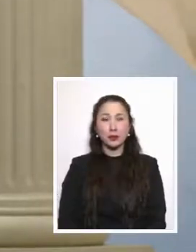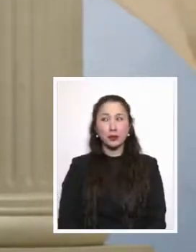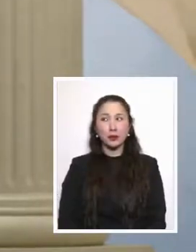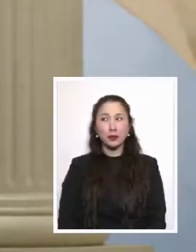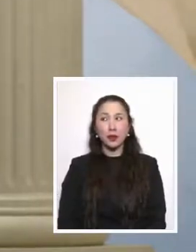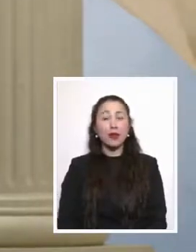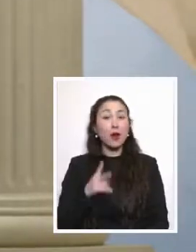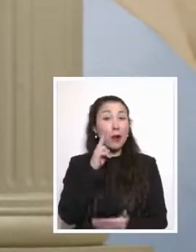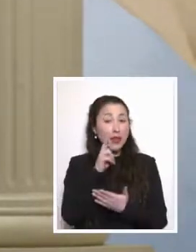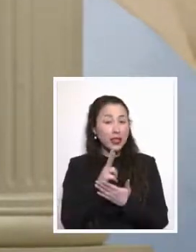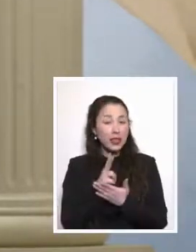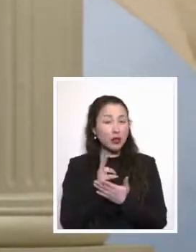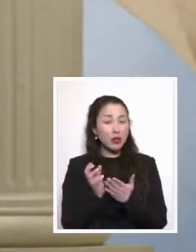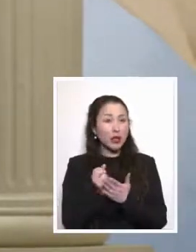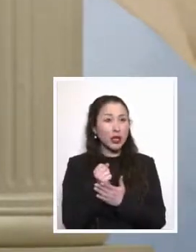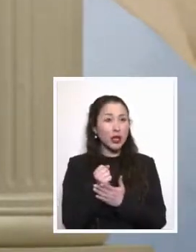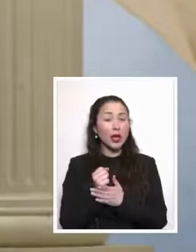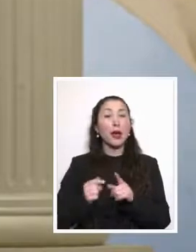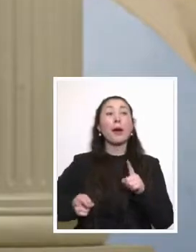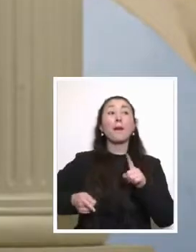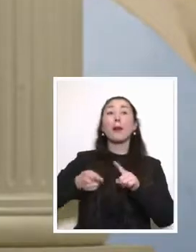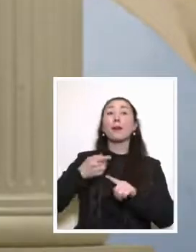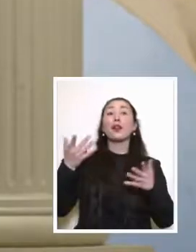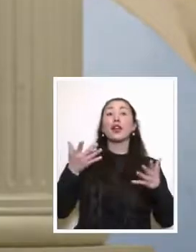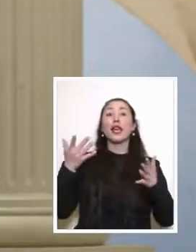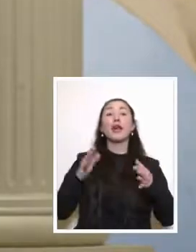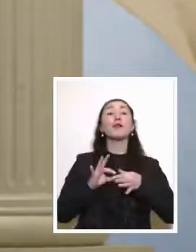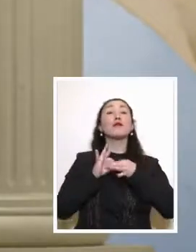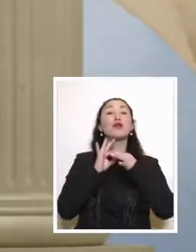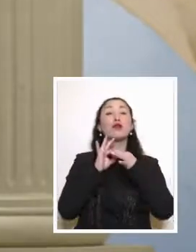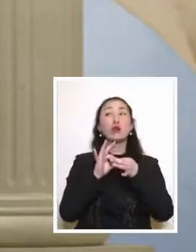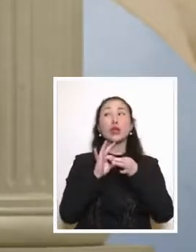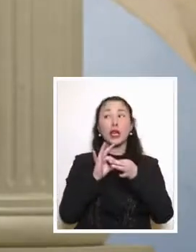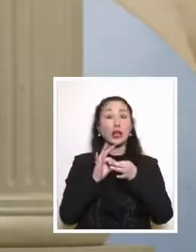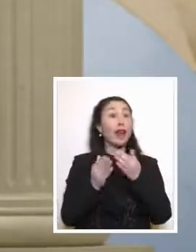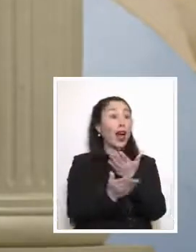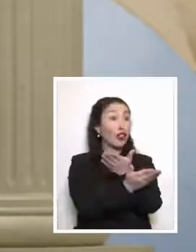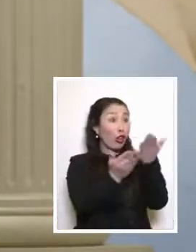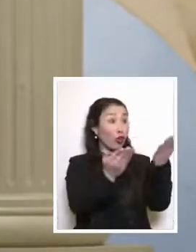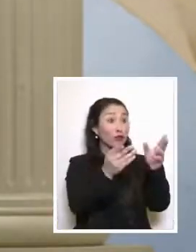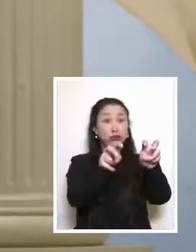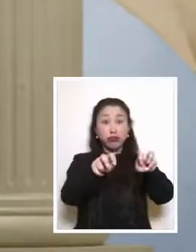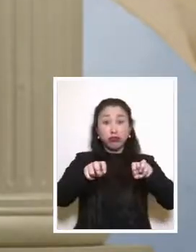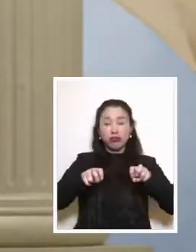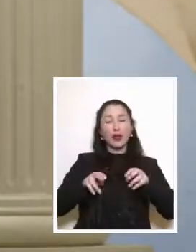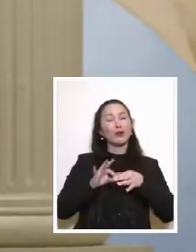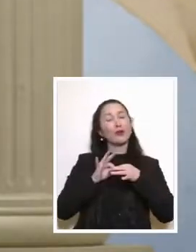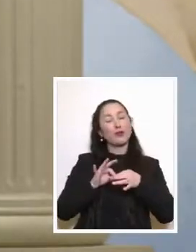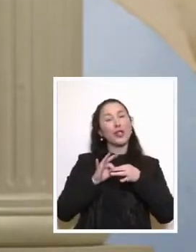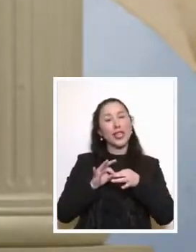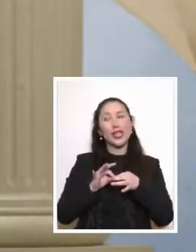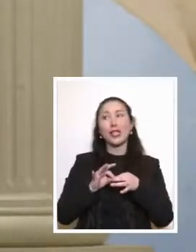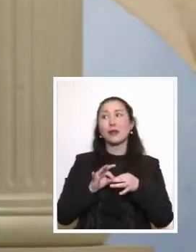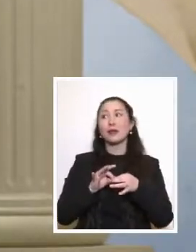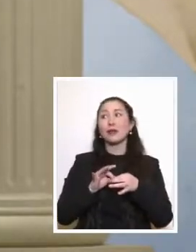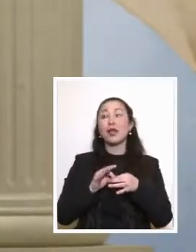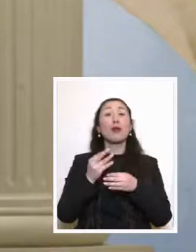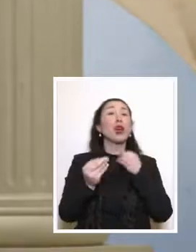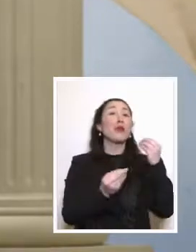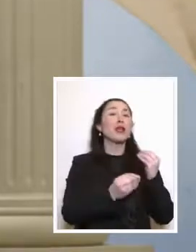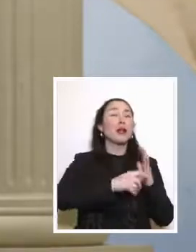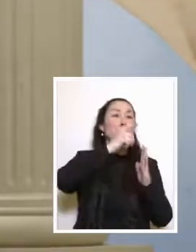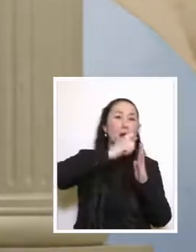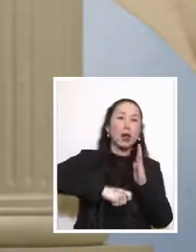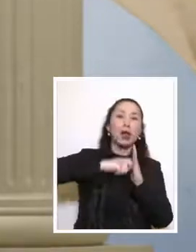Bueno, en primer lugar, gracias a estar aquí, a todos ustedes, que después de estar no tantos